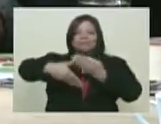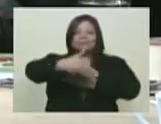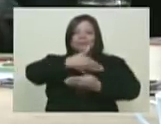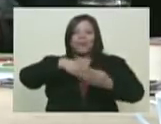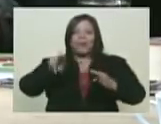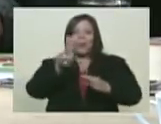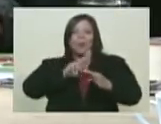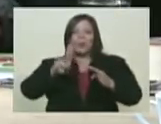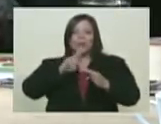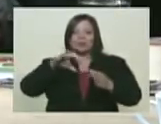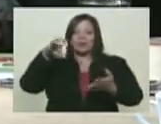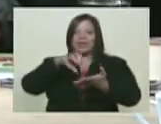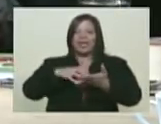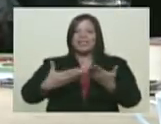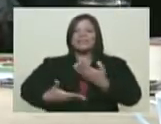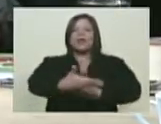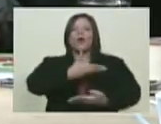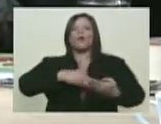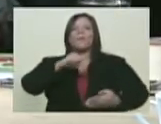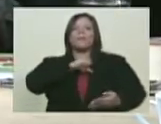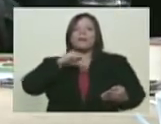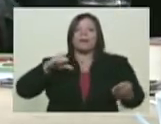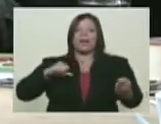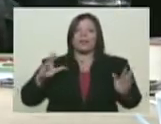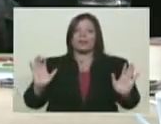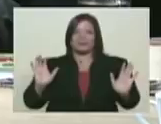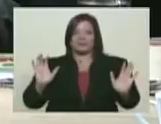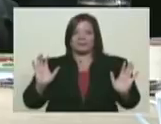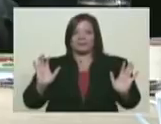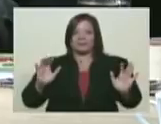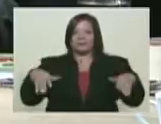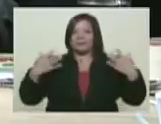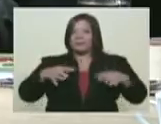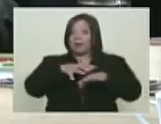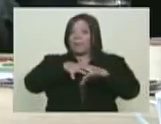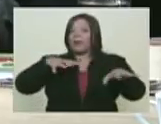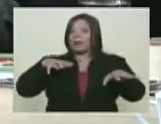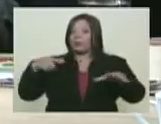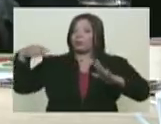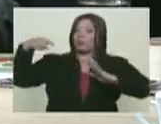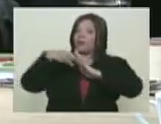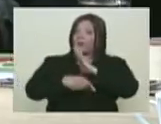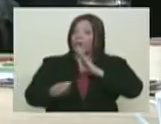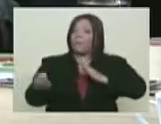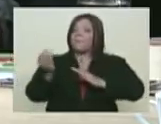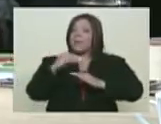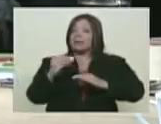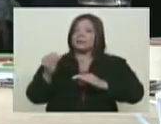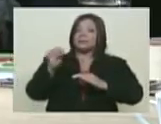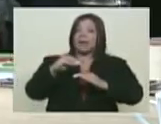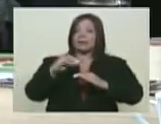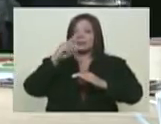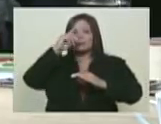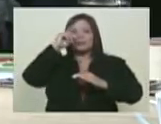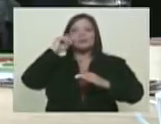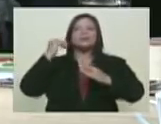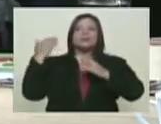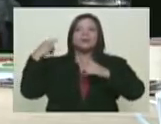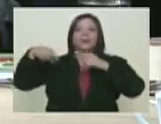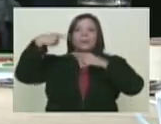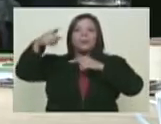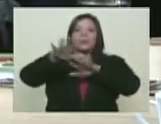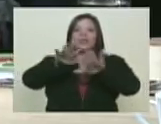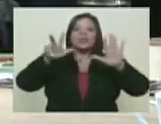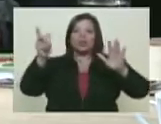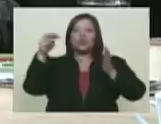del aparato del Estado en un negocio privado. Y con una mayor intensidad, y como tenemos unas elecciones en el 18